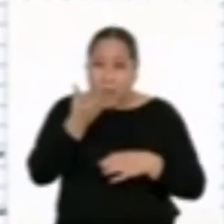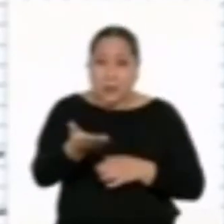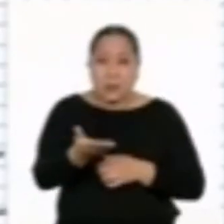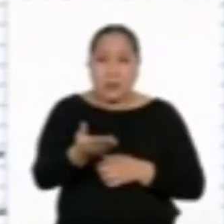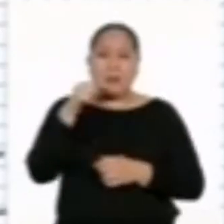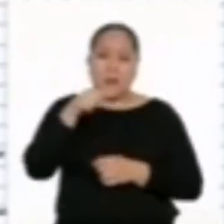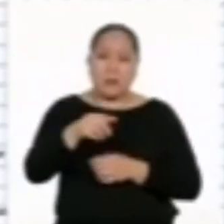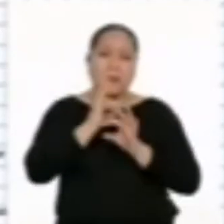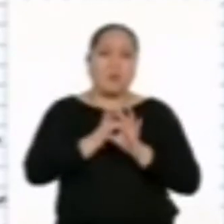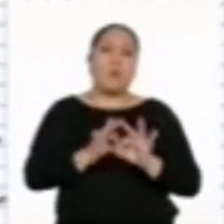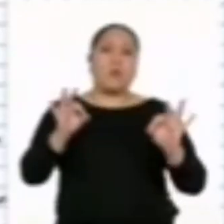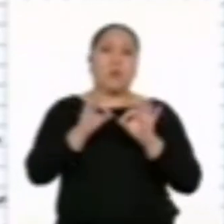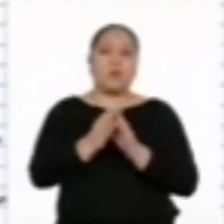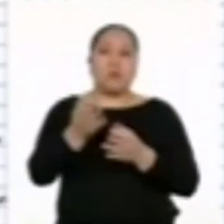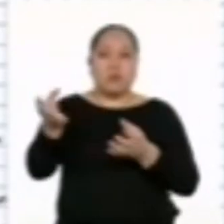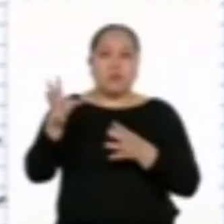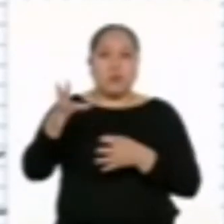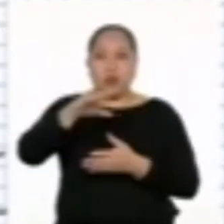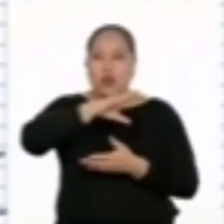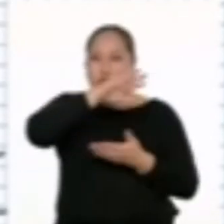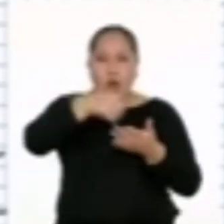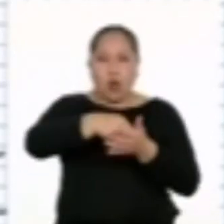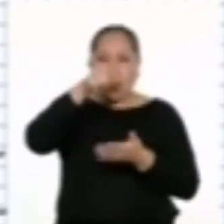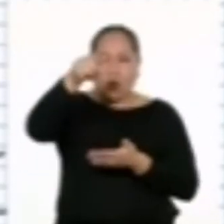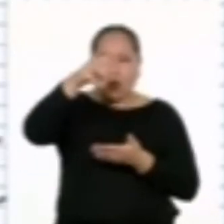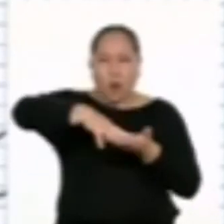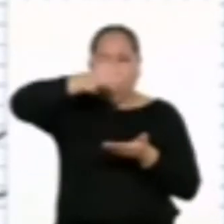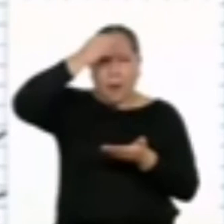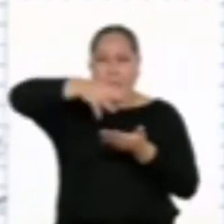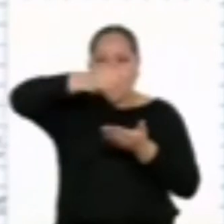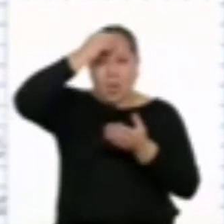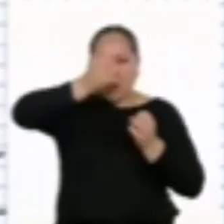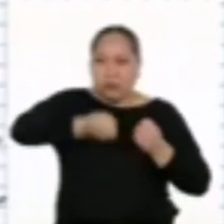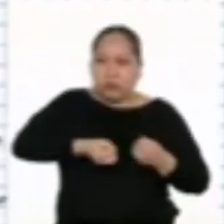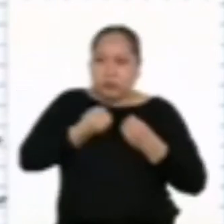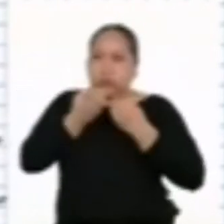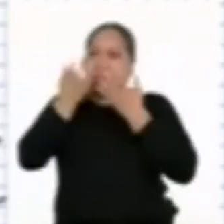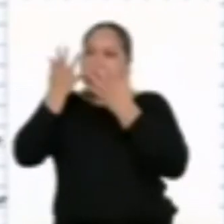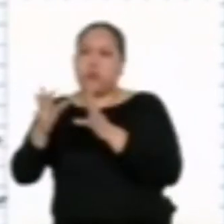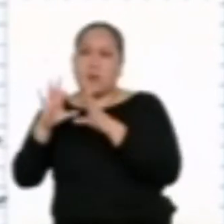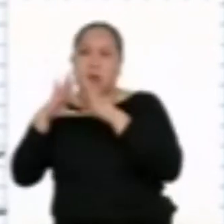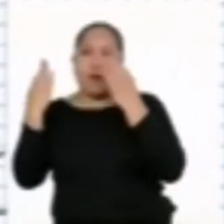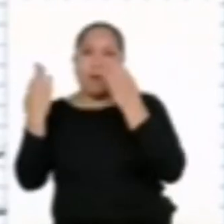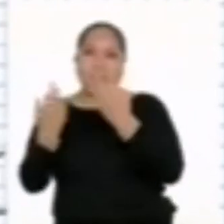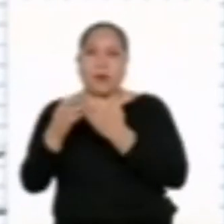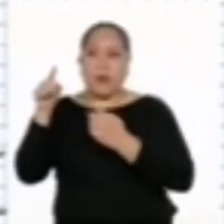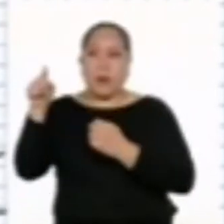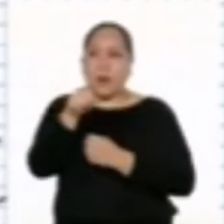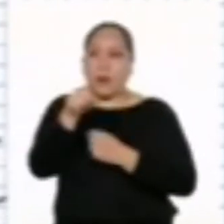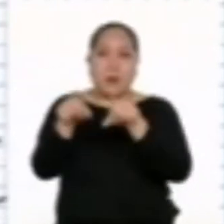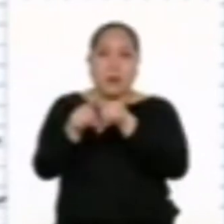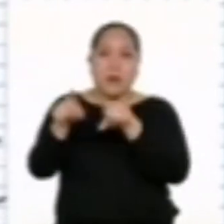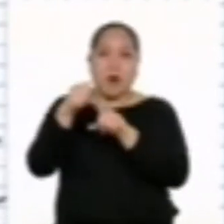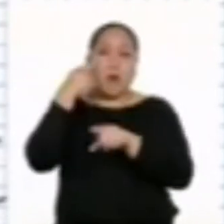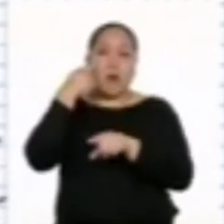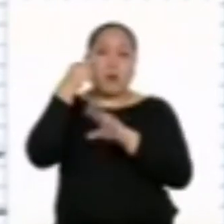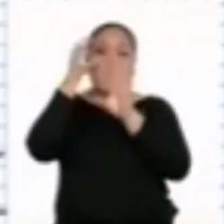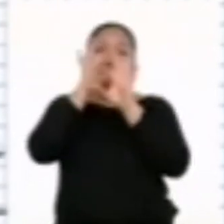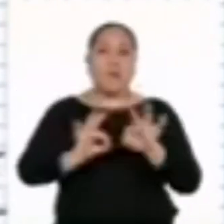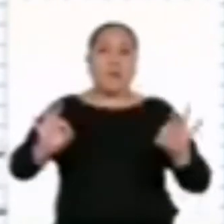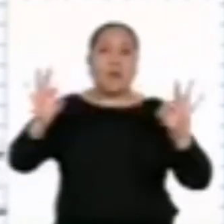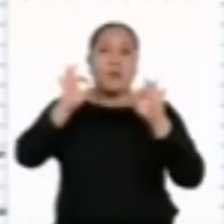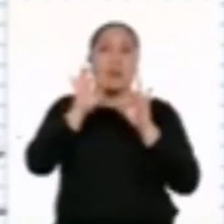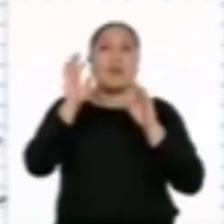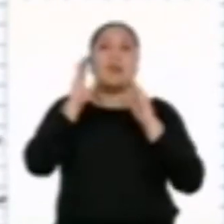que los invitamos a trasladar todo lo que estamos aprendiendo a sus familias, para que conozcan la importancia de